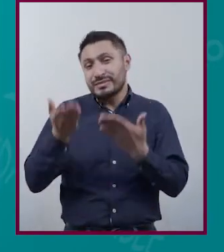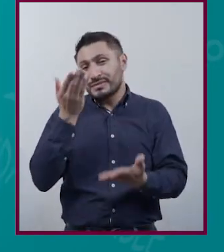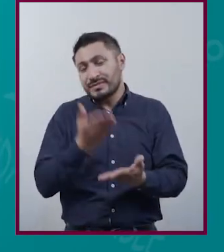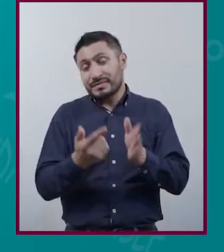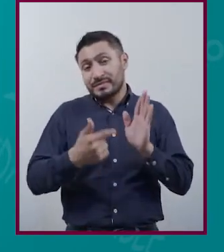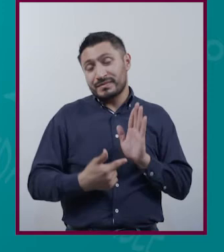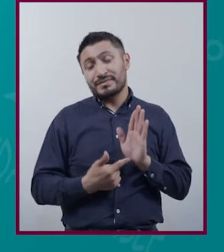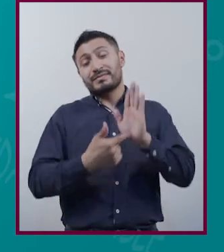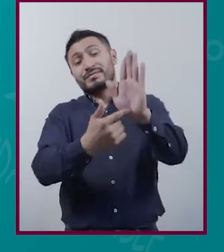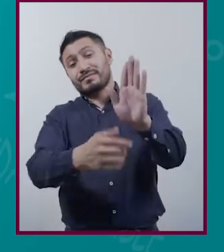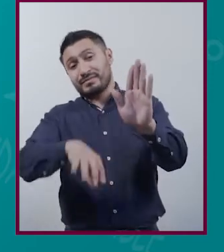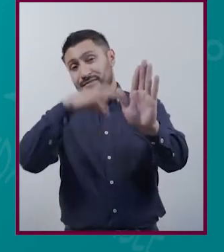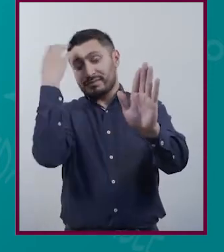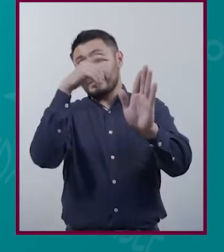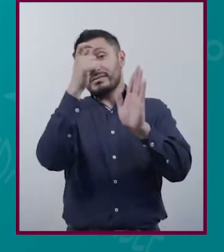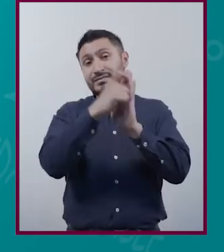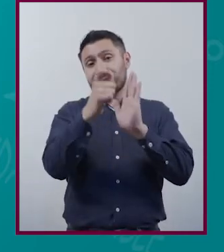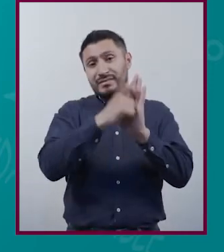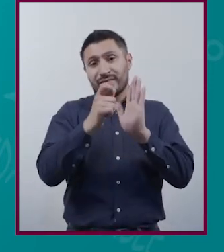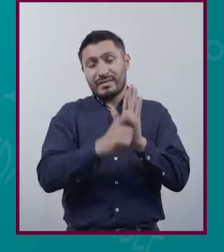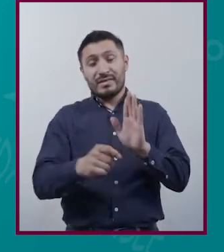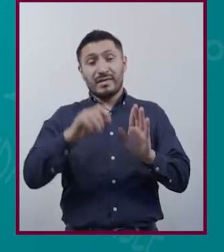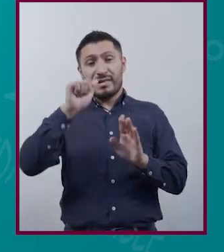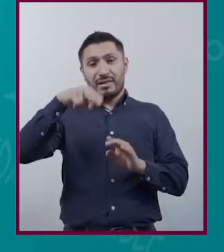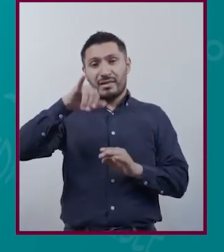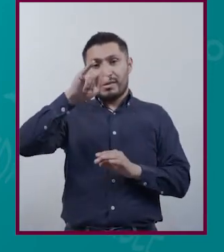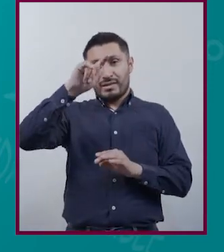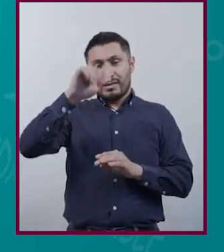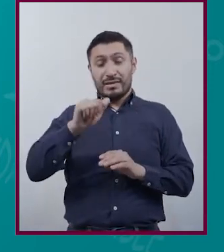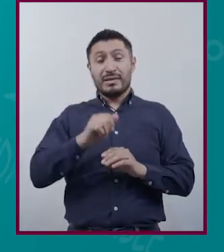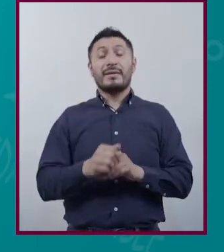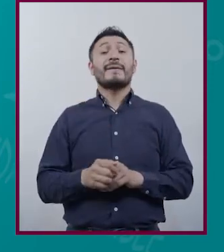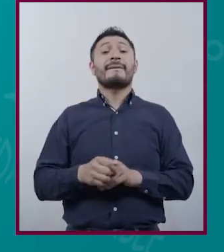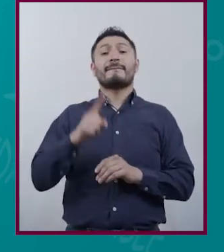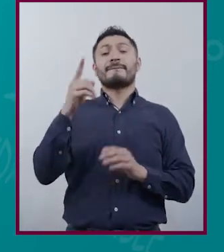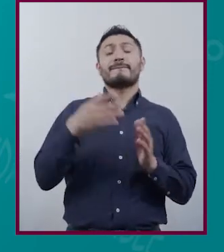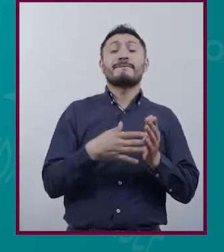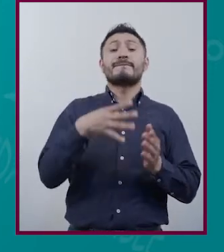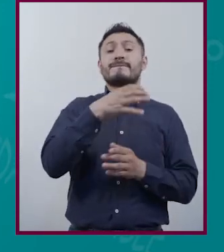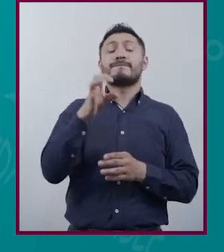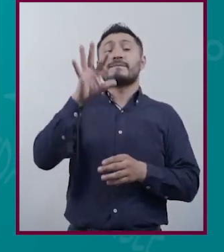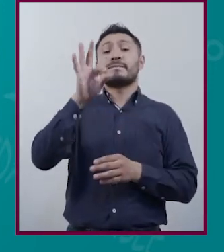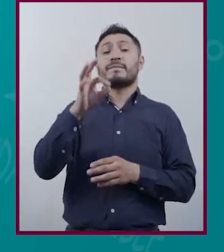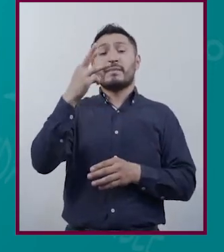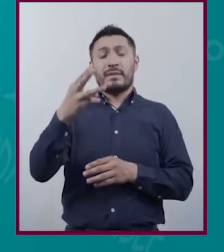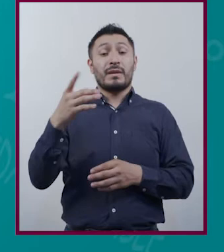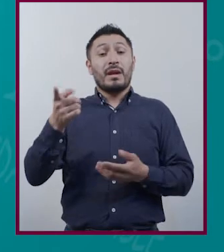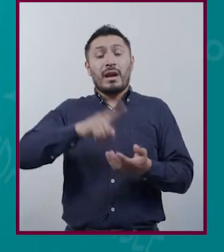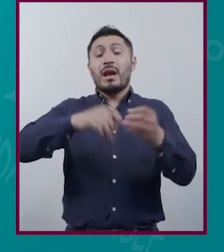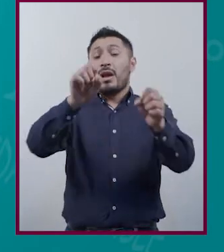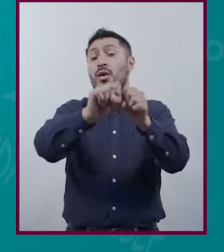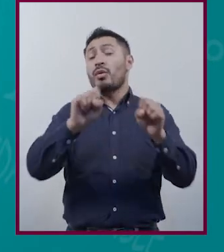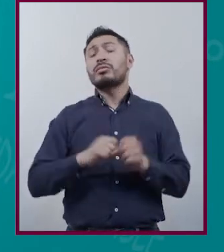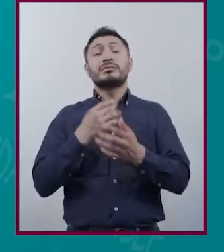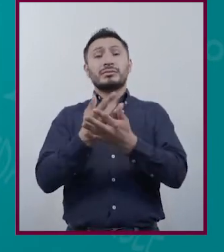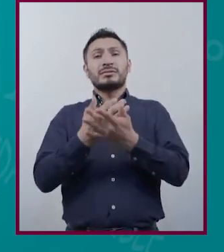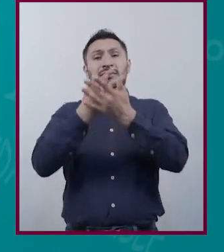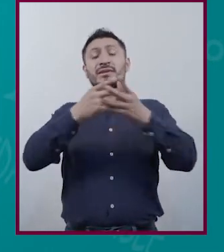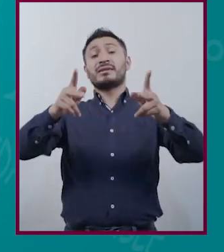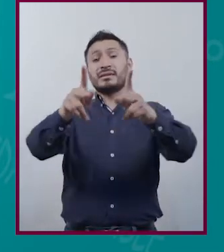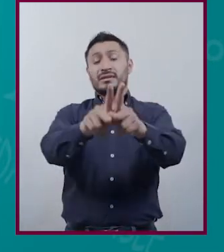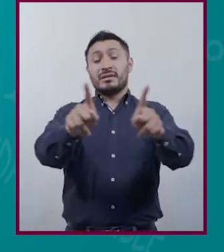este retrato que escribió La Buenaza de Anita Bremer en 1943. En los salones de espera y